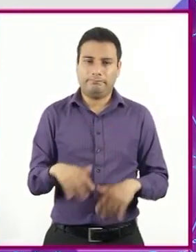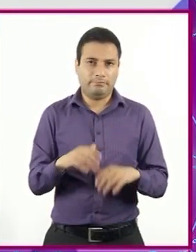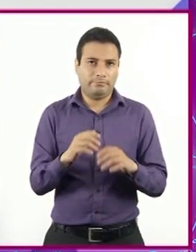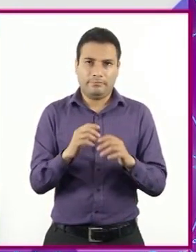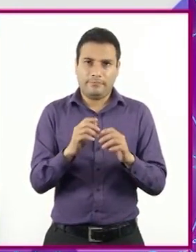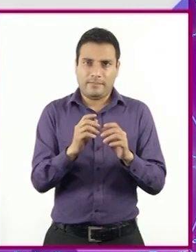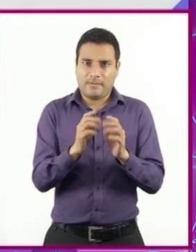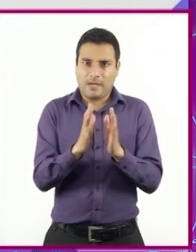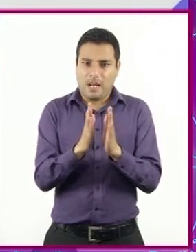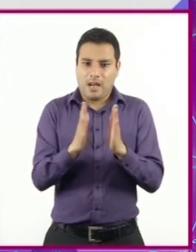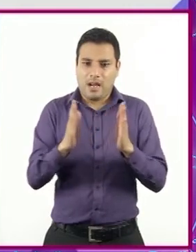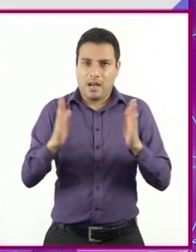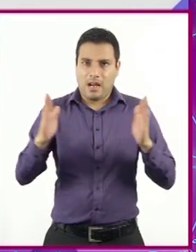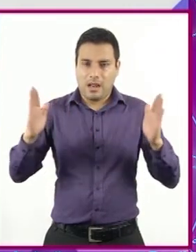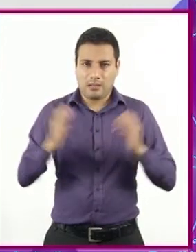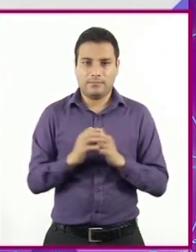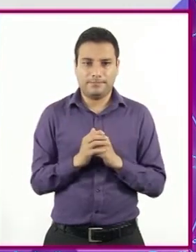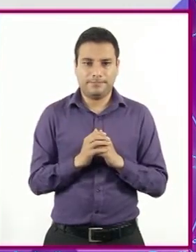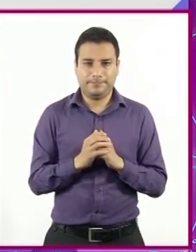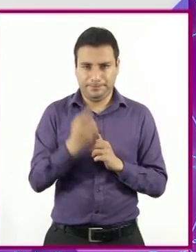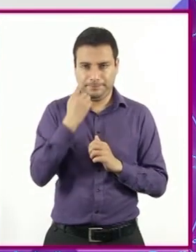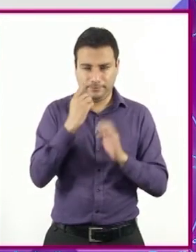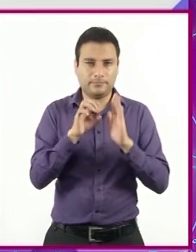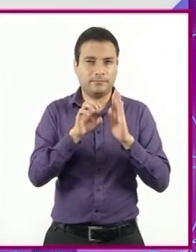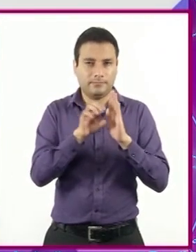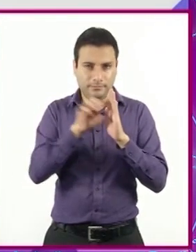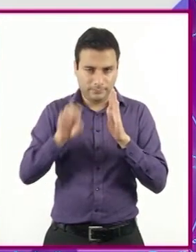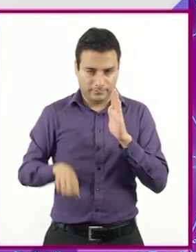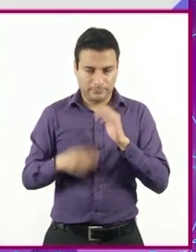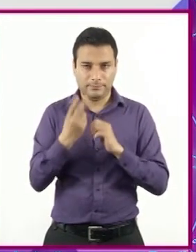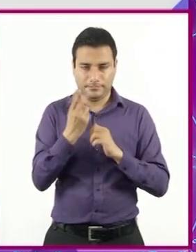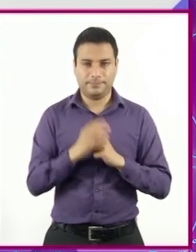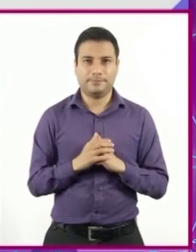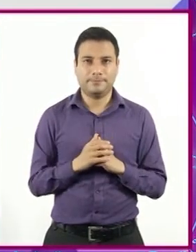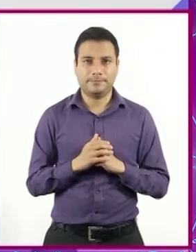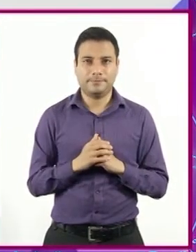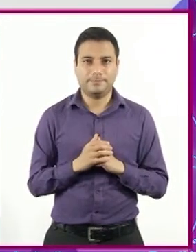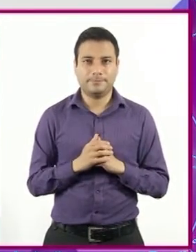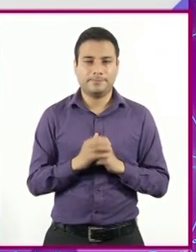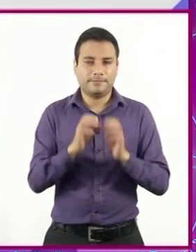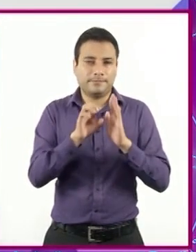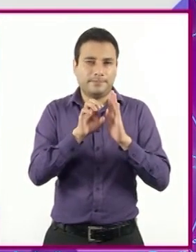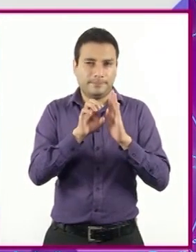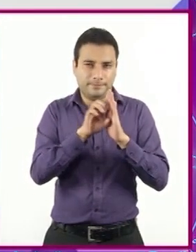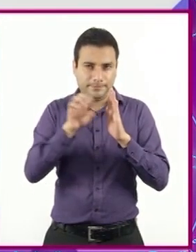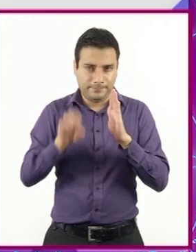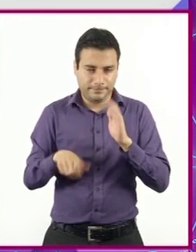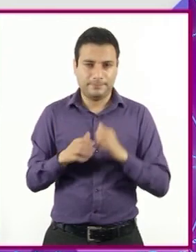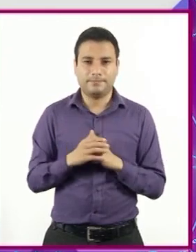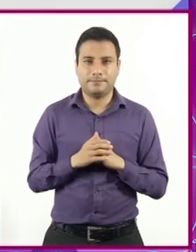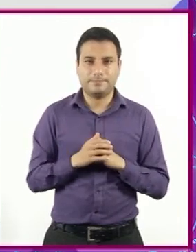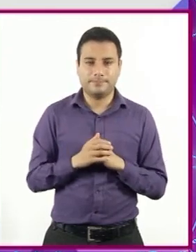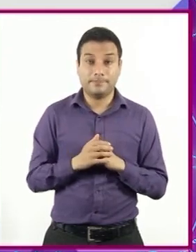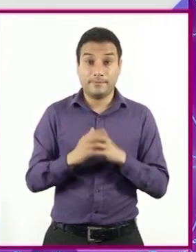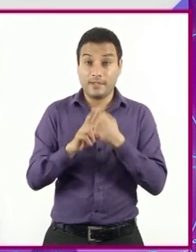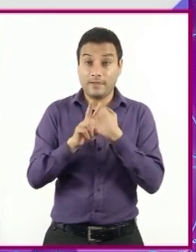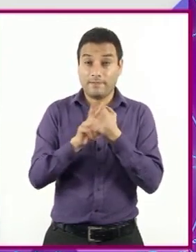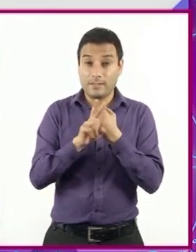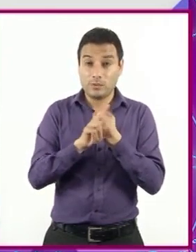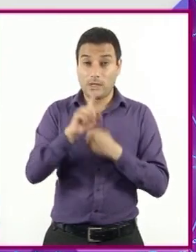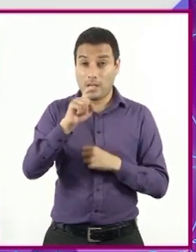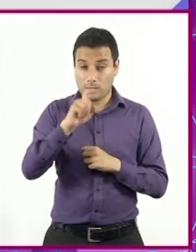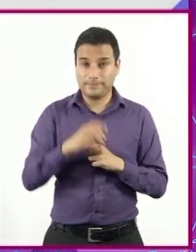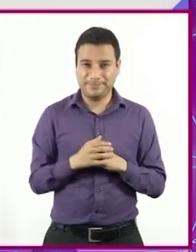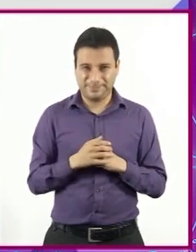gigantesco. Para poder imaginarlo pondremos 2 ejemplos. Si llenaran un número de Avogadro de vasos con agua del Océano